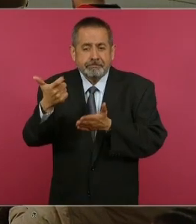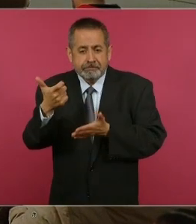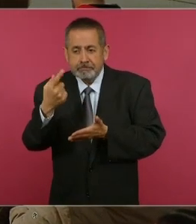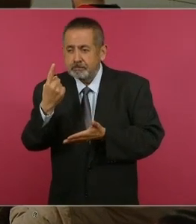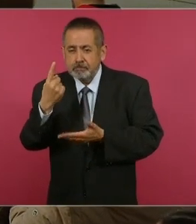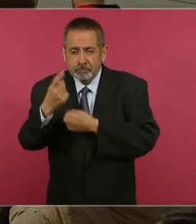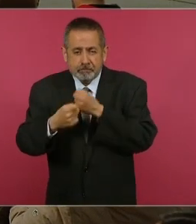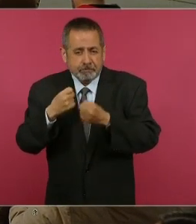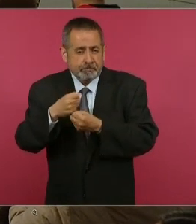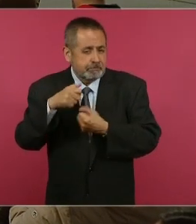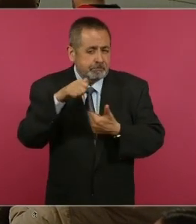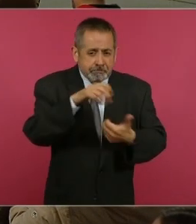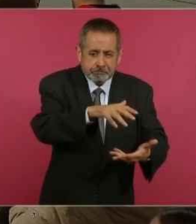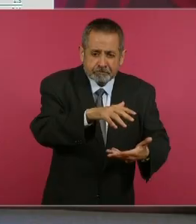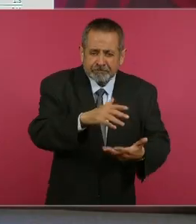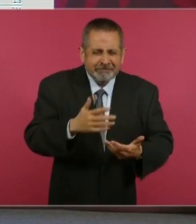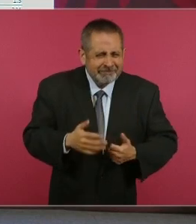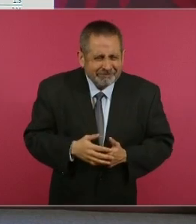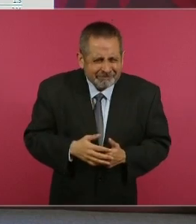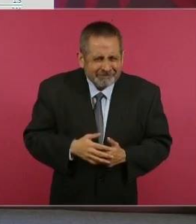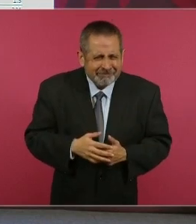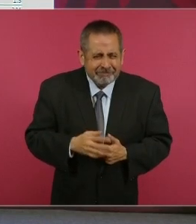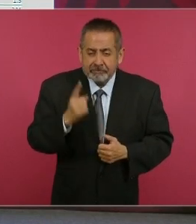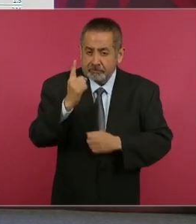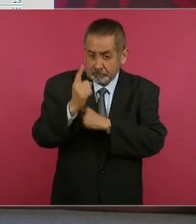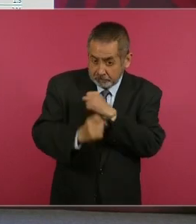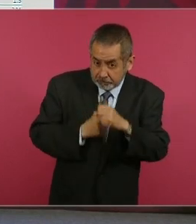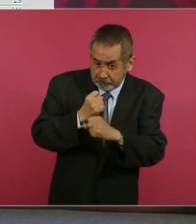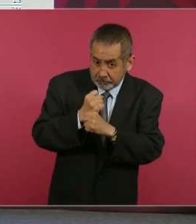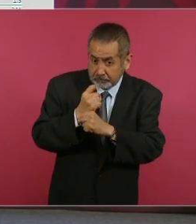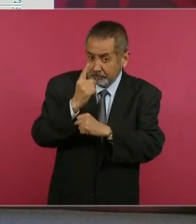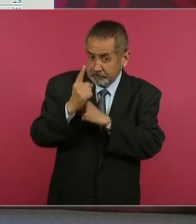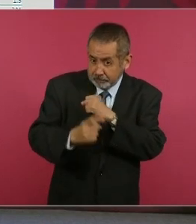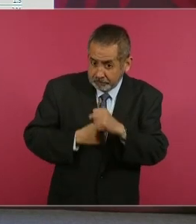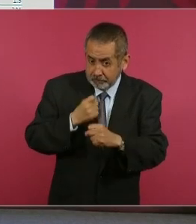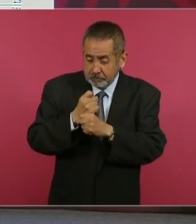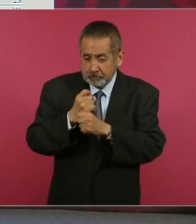2,526 millones de pesos. Esto es año con año,